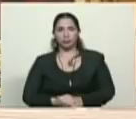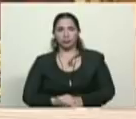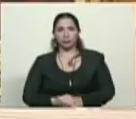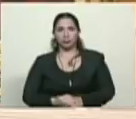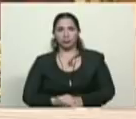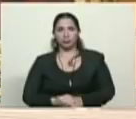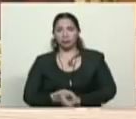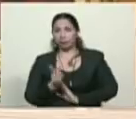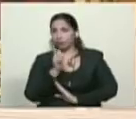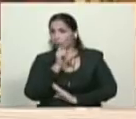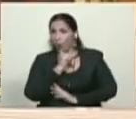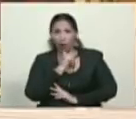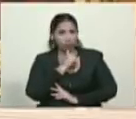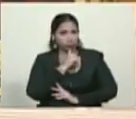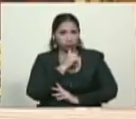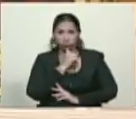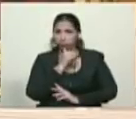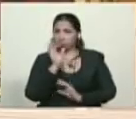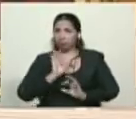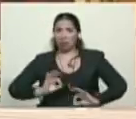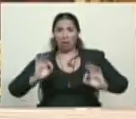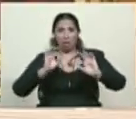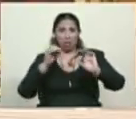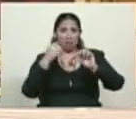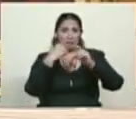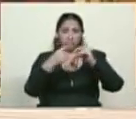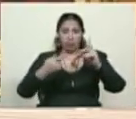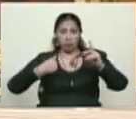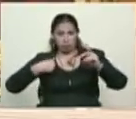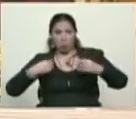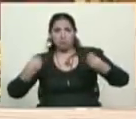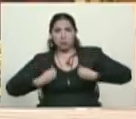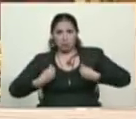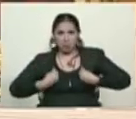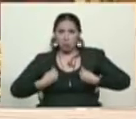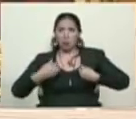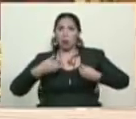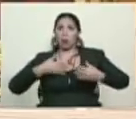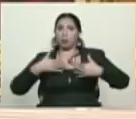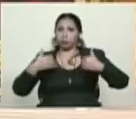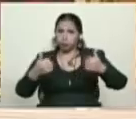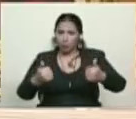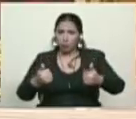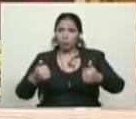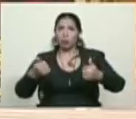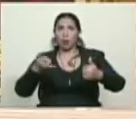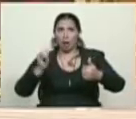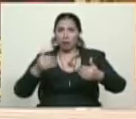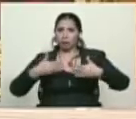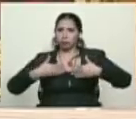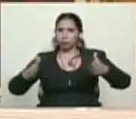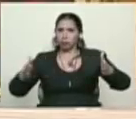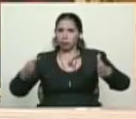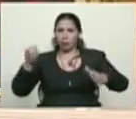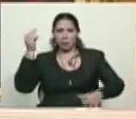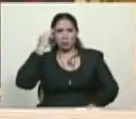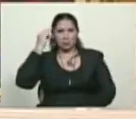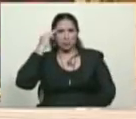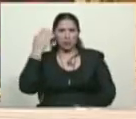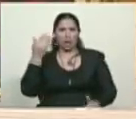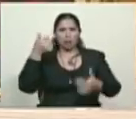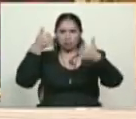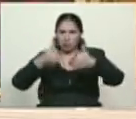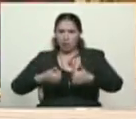No hay ninguna de estas causales, porque estoy vivo, estoy sano, estoy habilitado mentalmente. No he sido destituido por